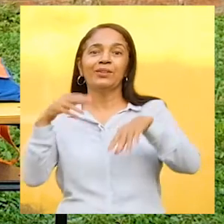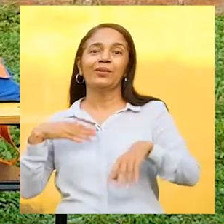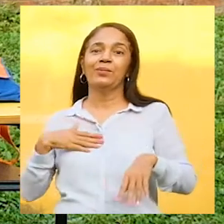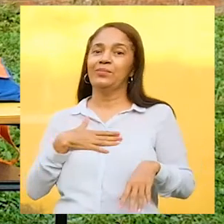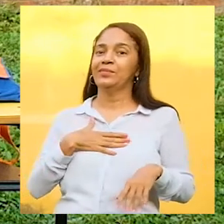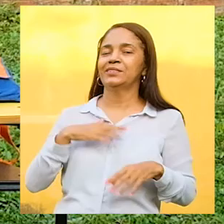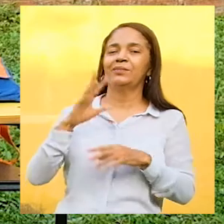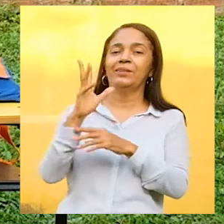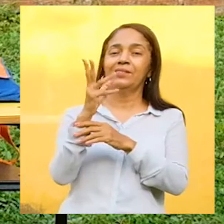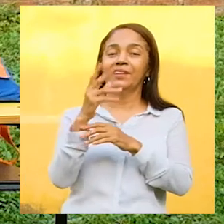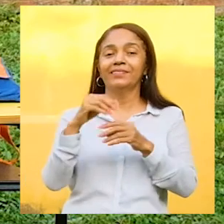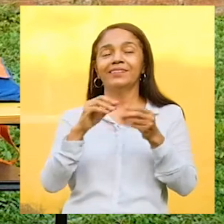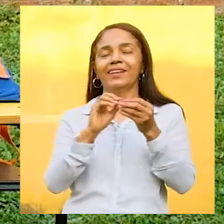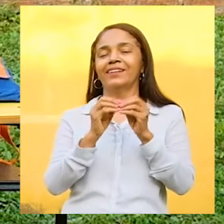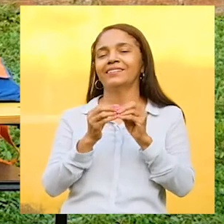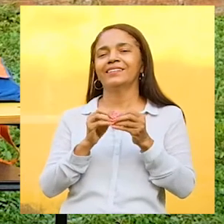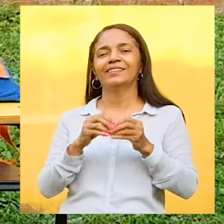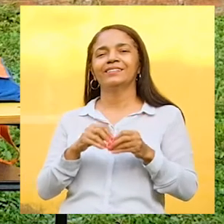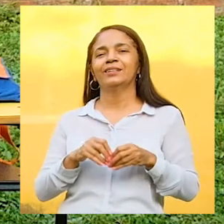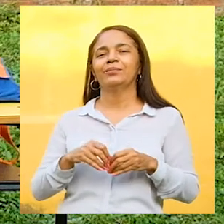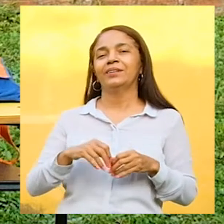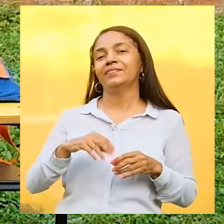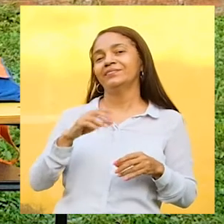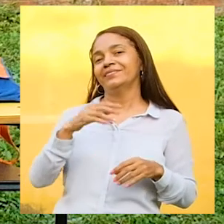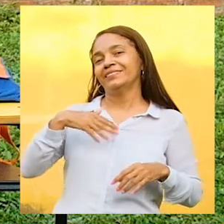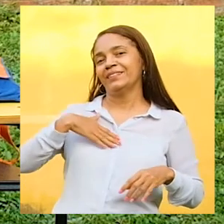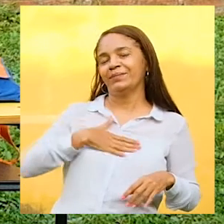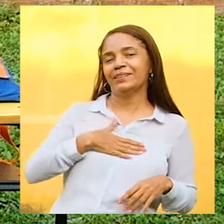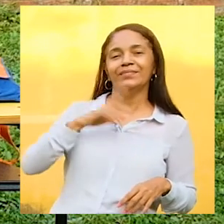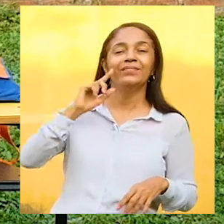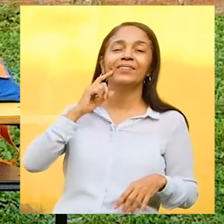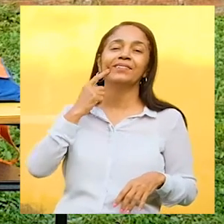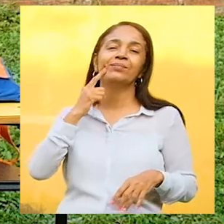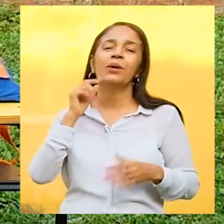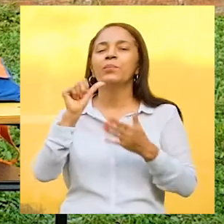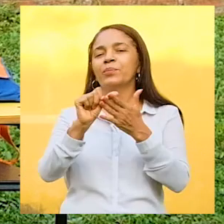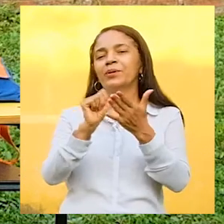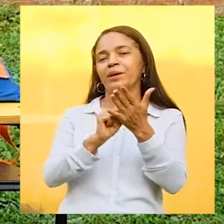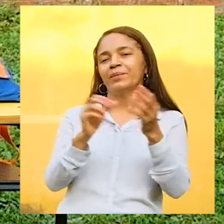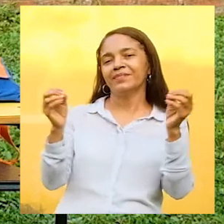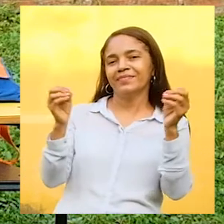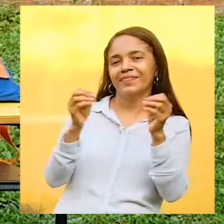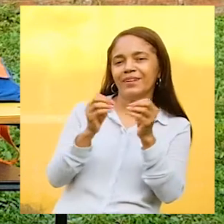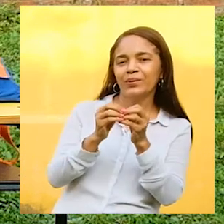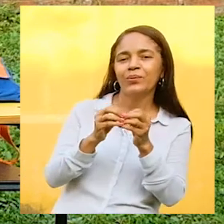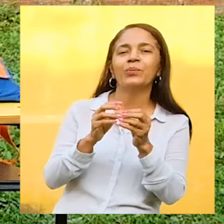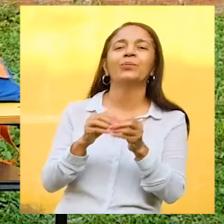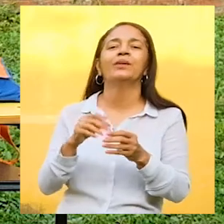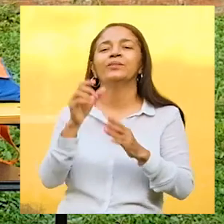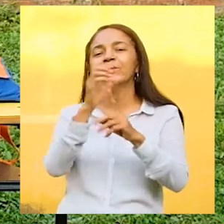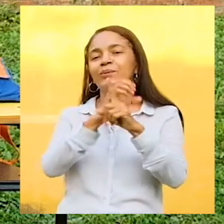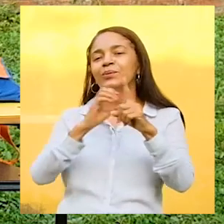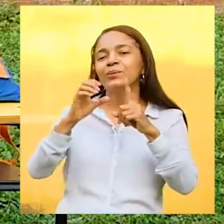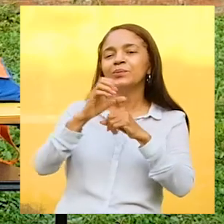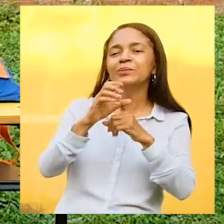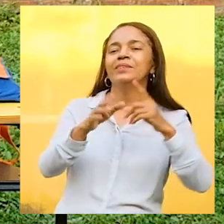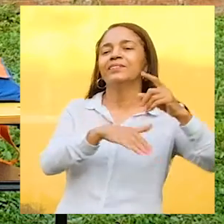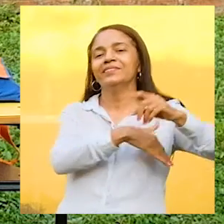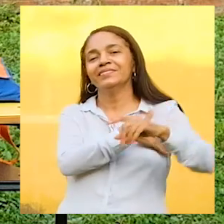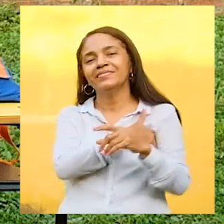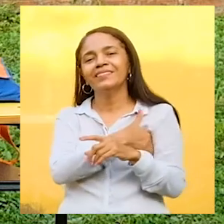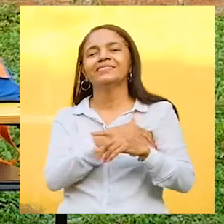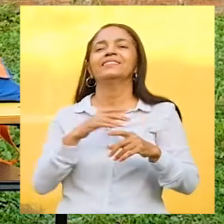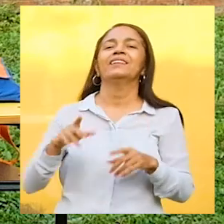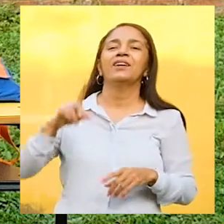Arte Contemporáneo Quinta de San Pedro Alejandrino, dentro del programa de concertación cultural del Ministerio de Cultura,